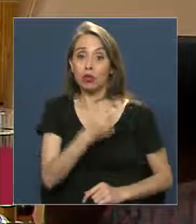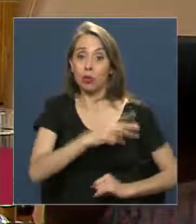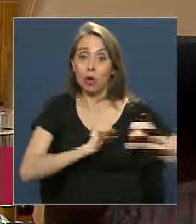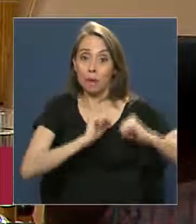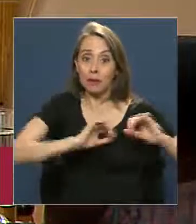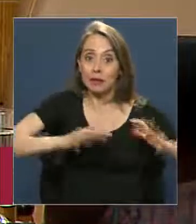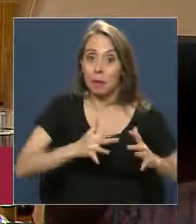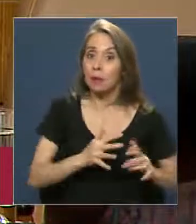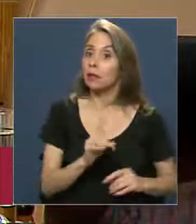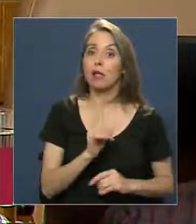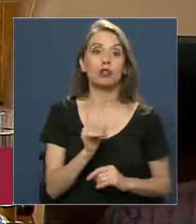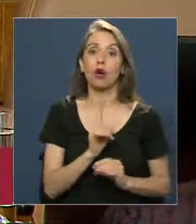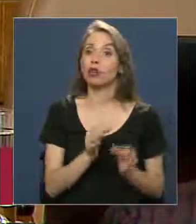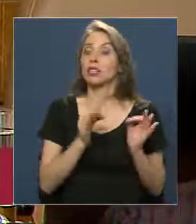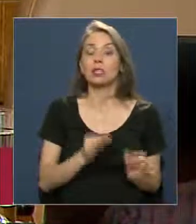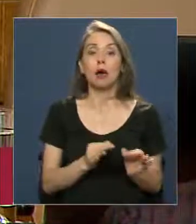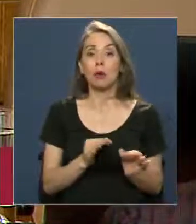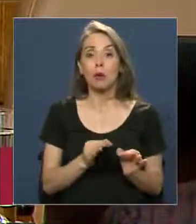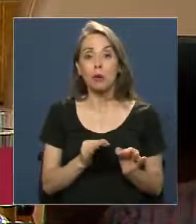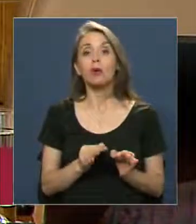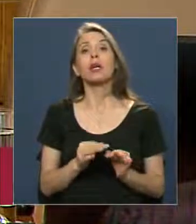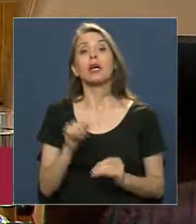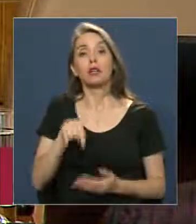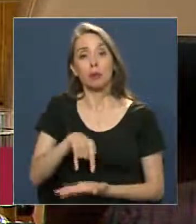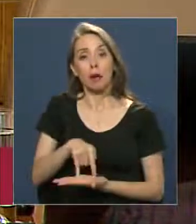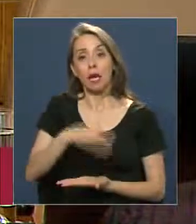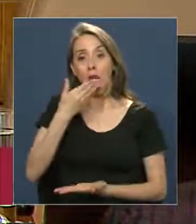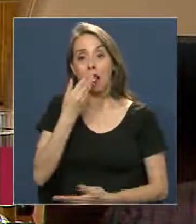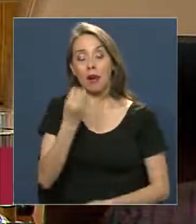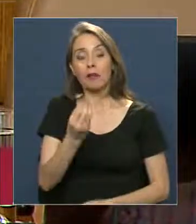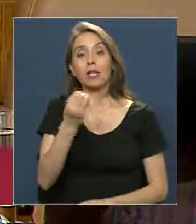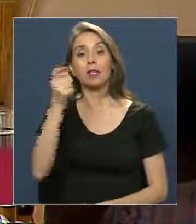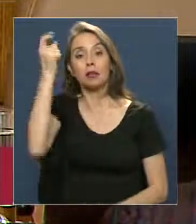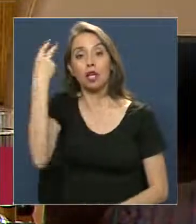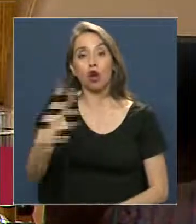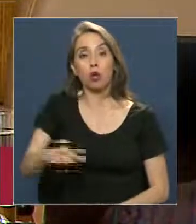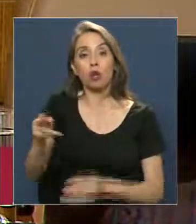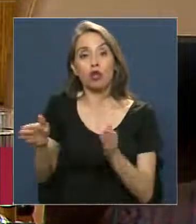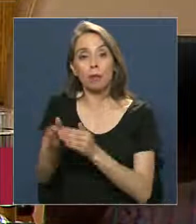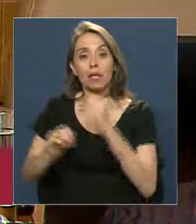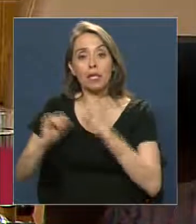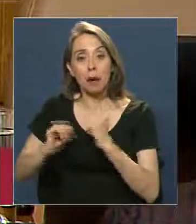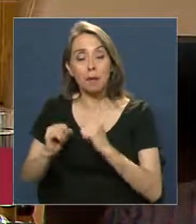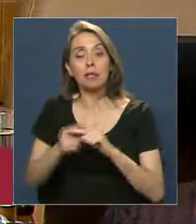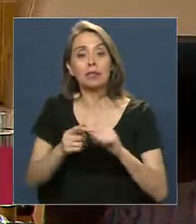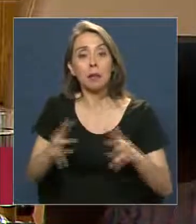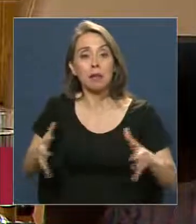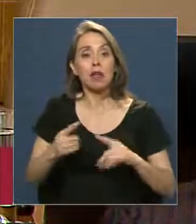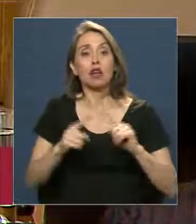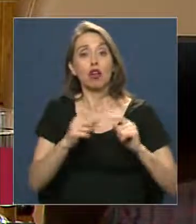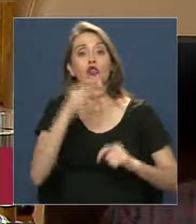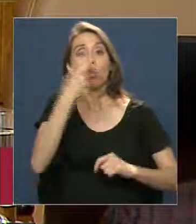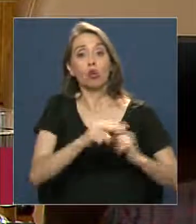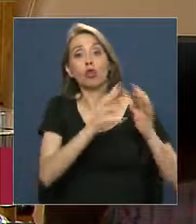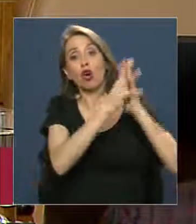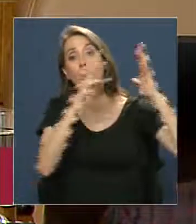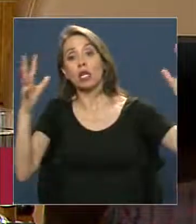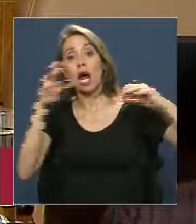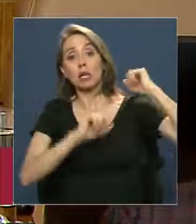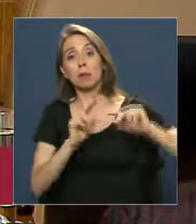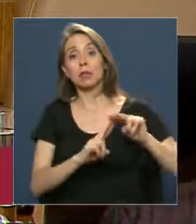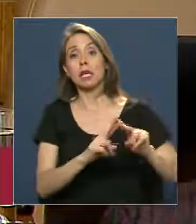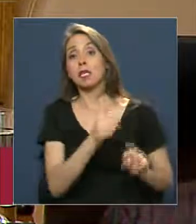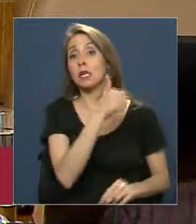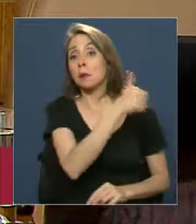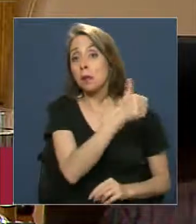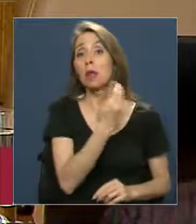bien de nuestros empresarios y emprendedores y pequeños empresarios y muchos también grandes que lo están haciendo bien también, y en ese sentido creo que es